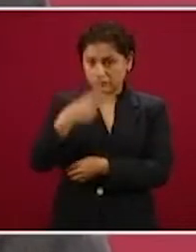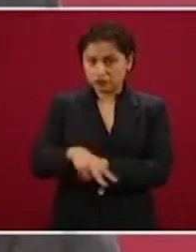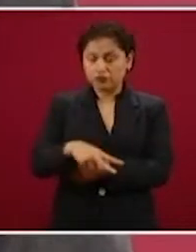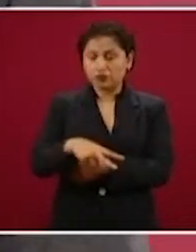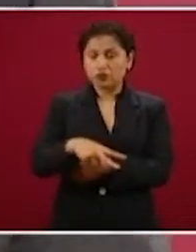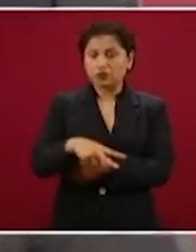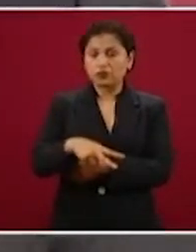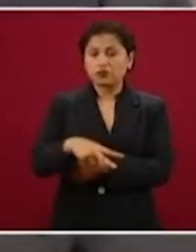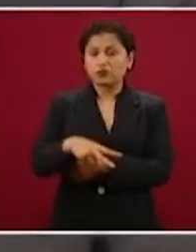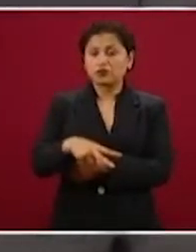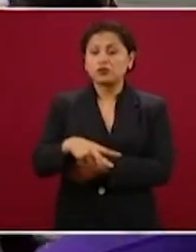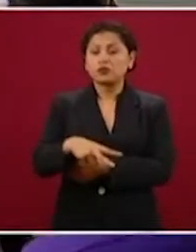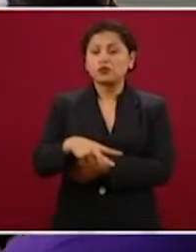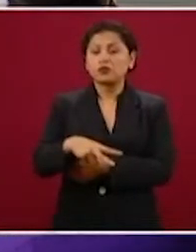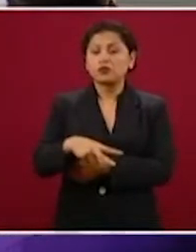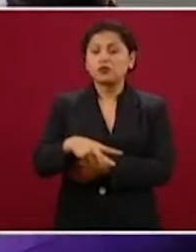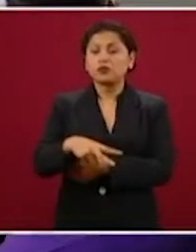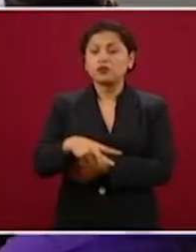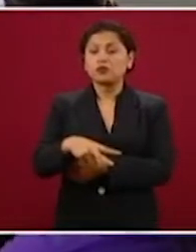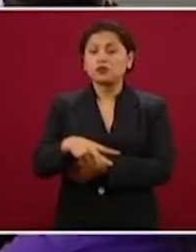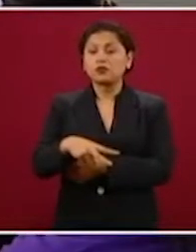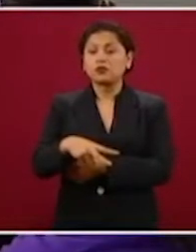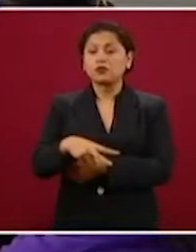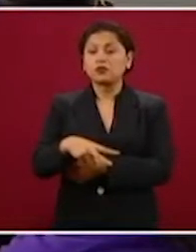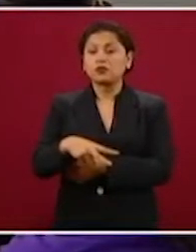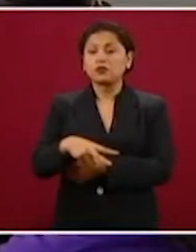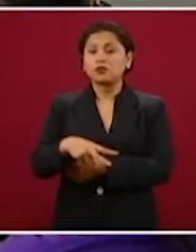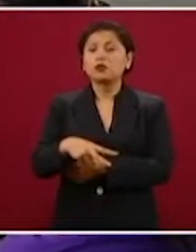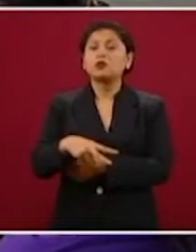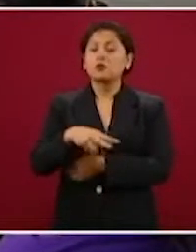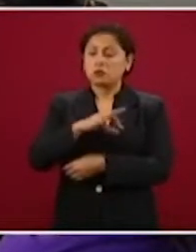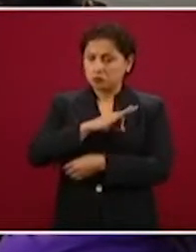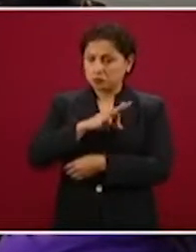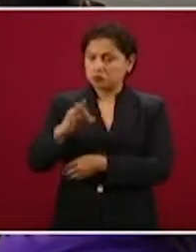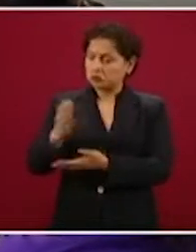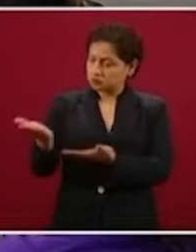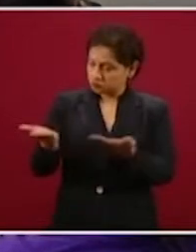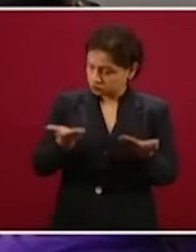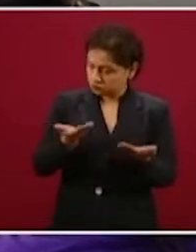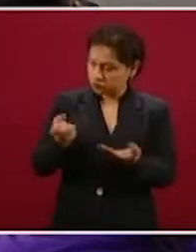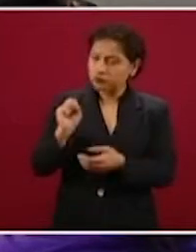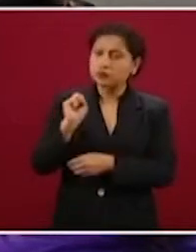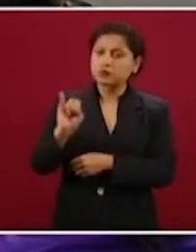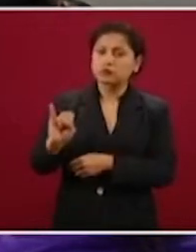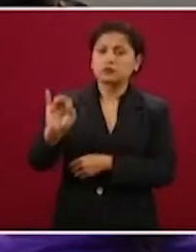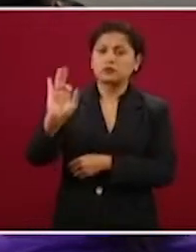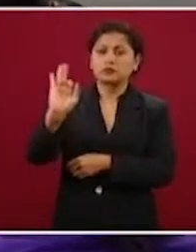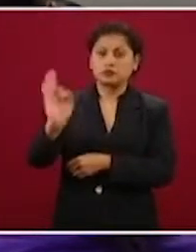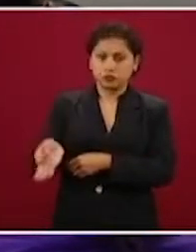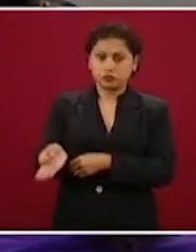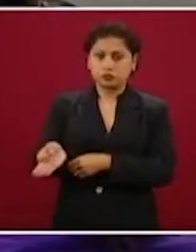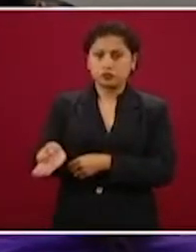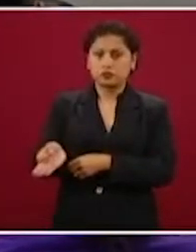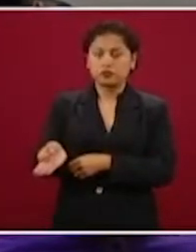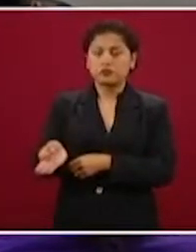atraque, que pueda haber un desembarco de los